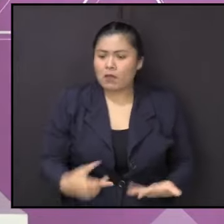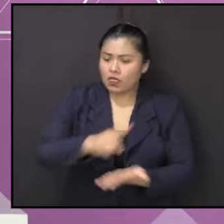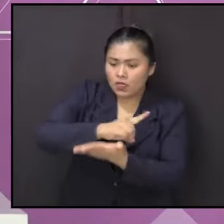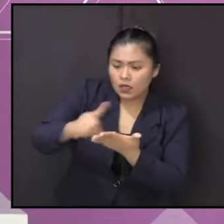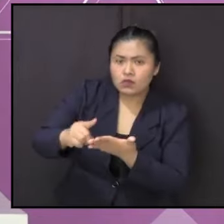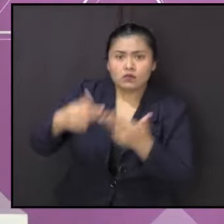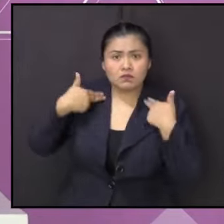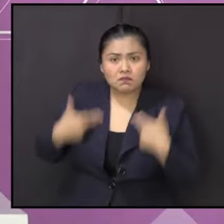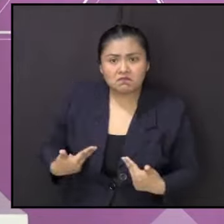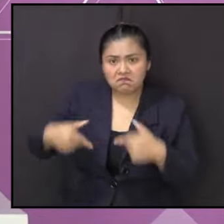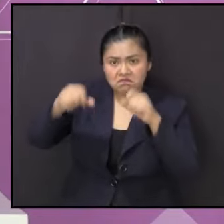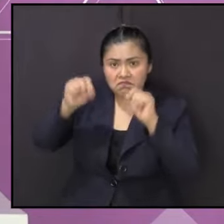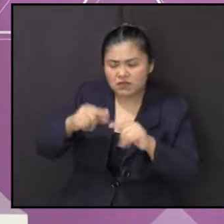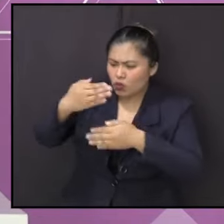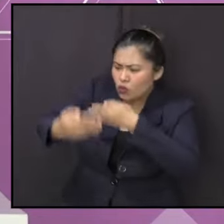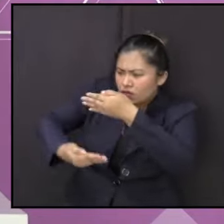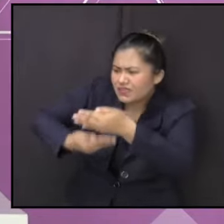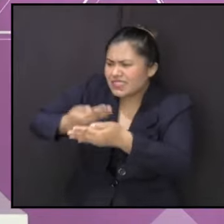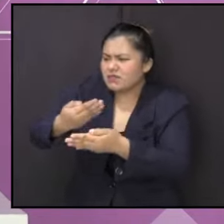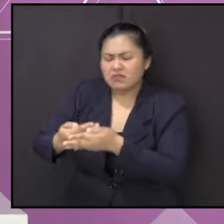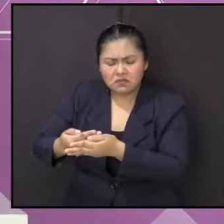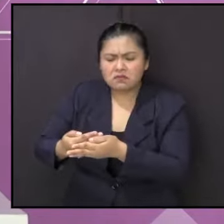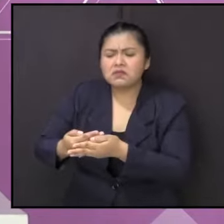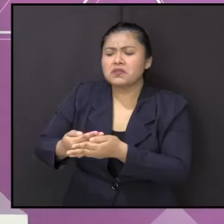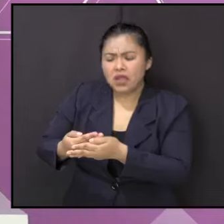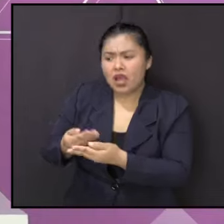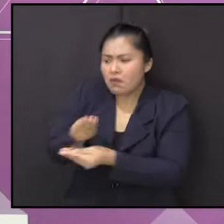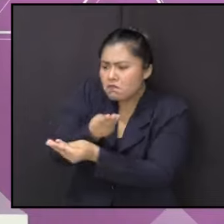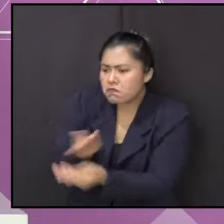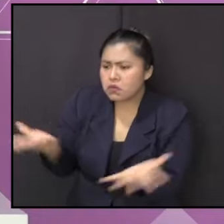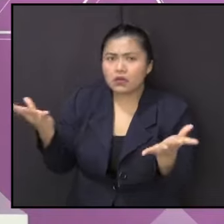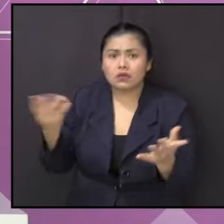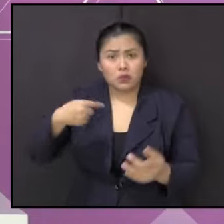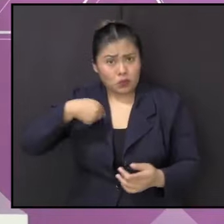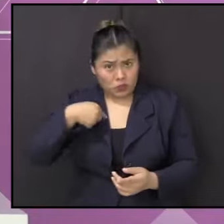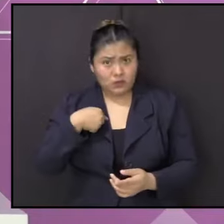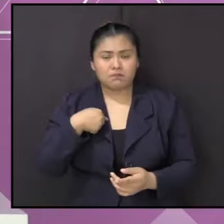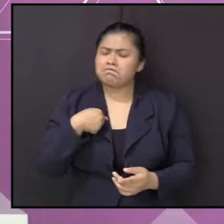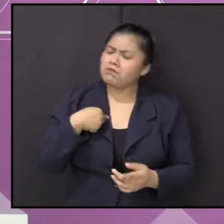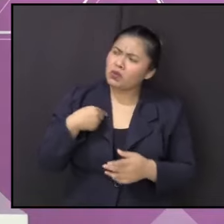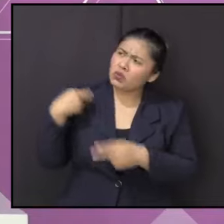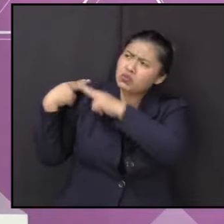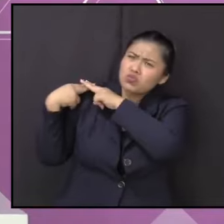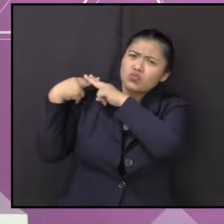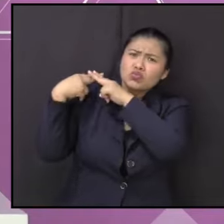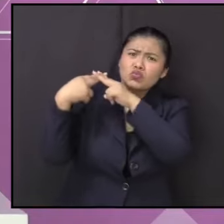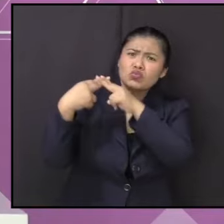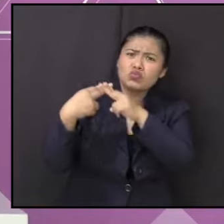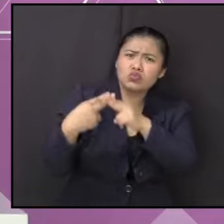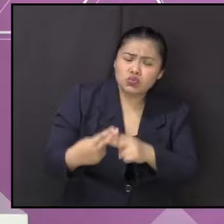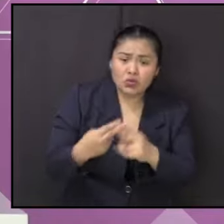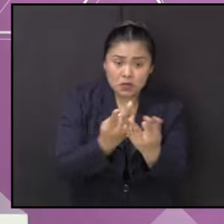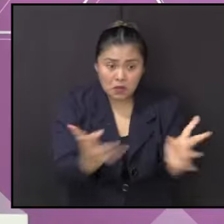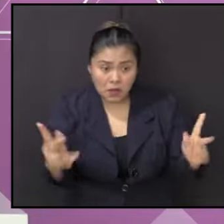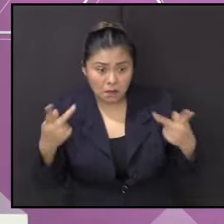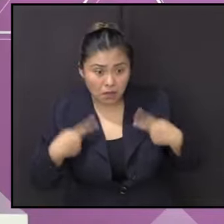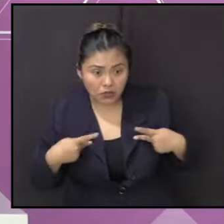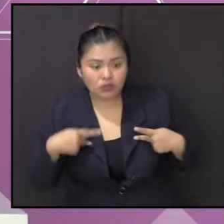filantropía. Soy una mujer que se ha dedicado durante muchos años a la ayuda social. Soy una